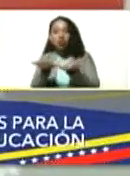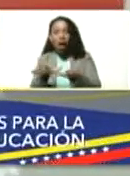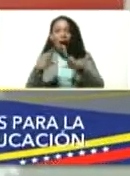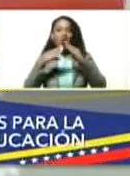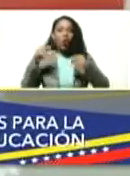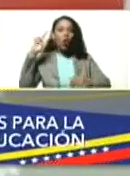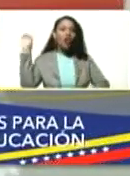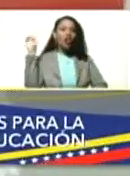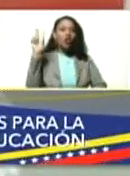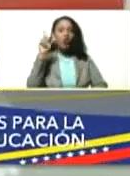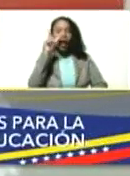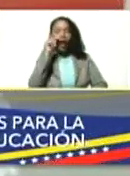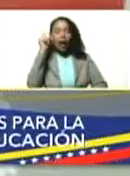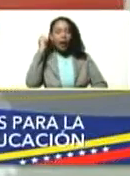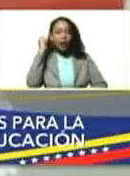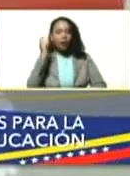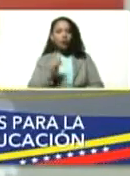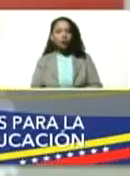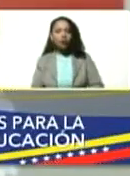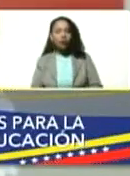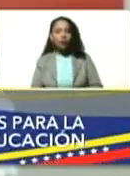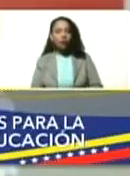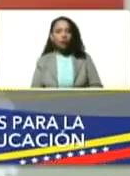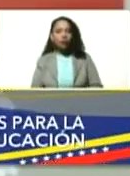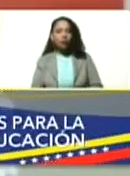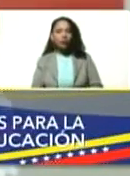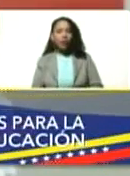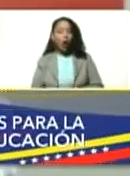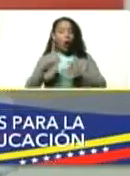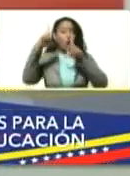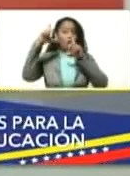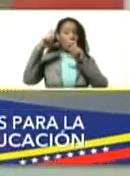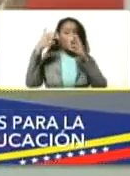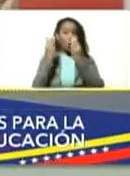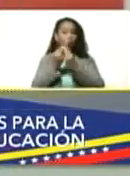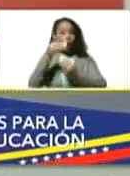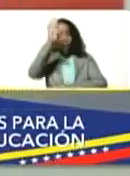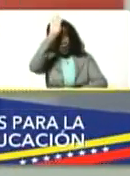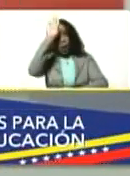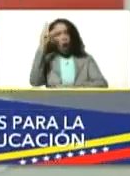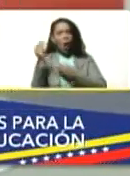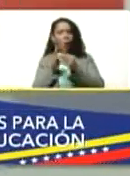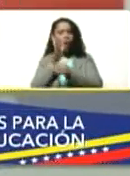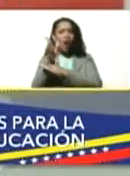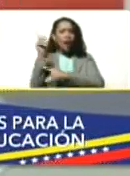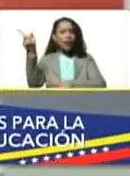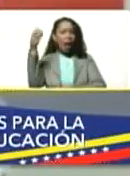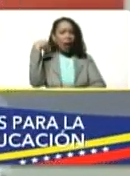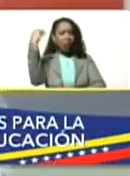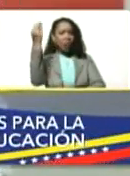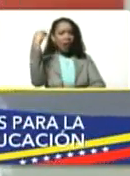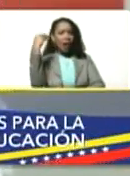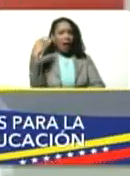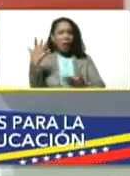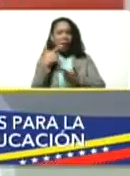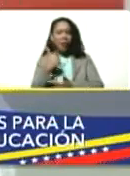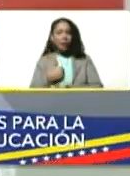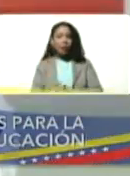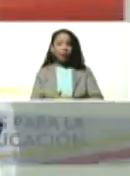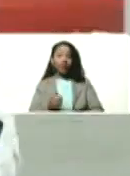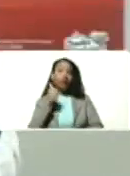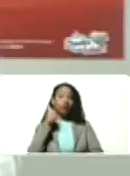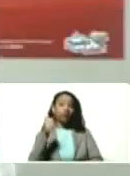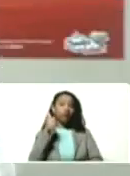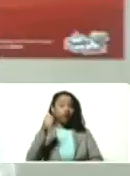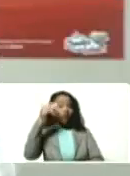todos los venezolanos, a todas las venezolanas, sus fotos con el Papa Francisco. ¿Cómo le fue en Roma? ¿Qué me dice? Bueno, muy bien, mi